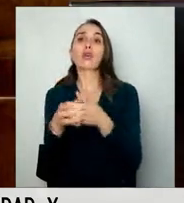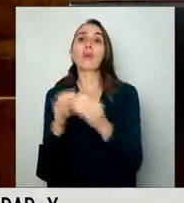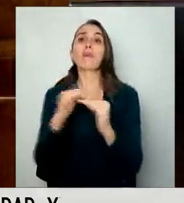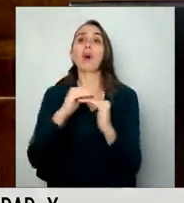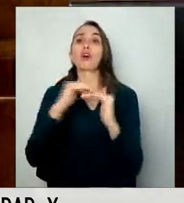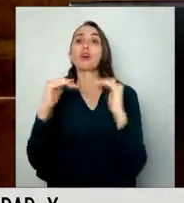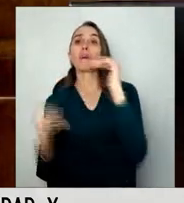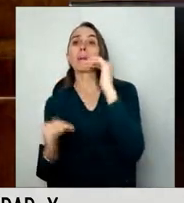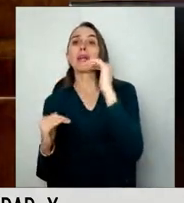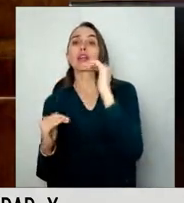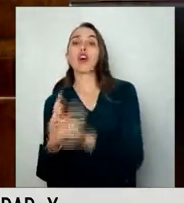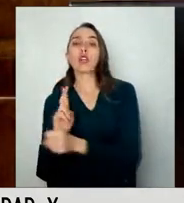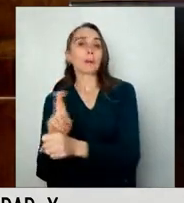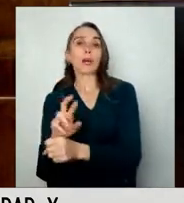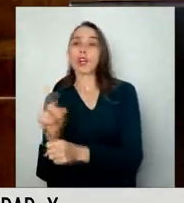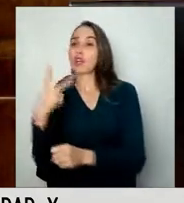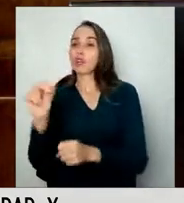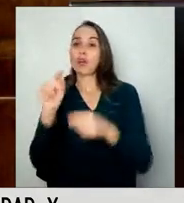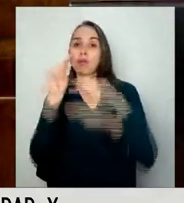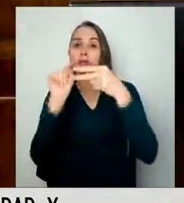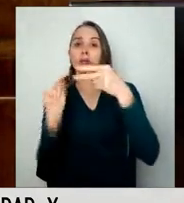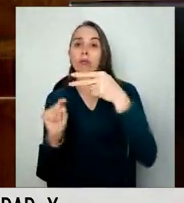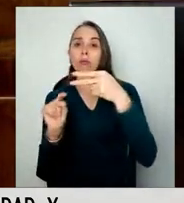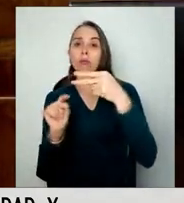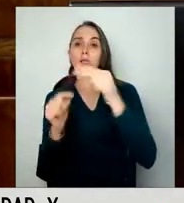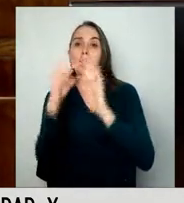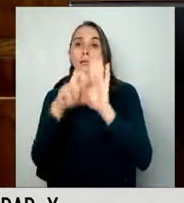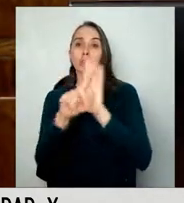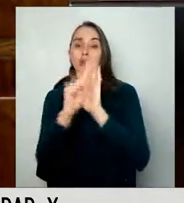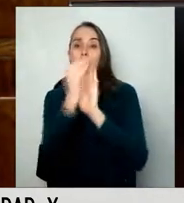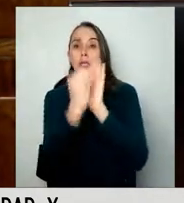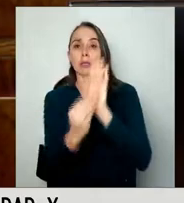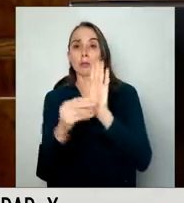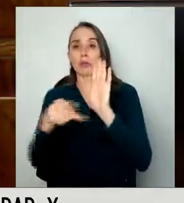Me parece que eso no son los criterios los cuales debe abocarse este proyecto